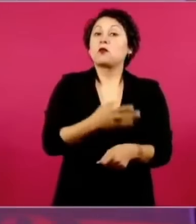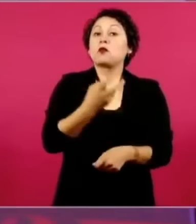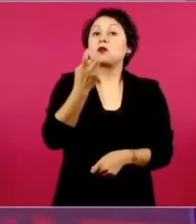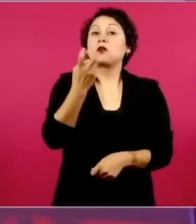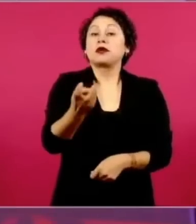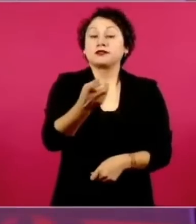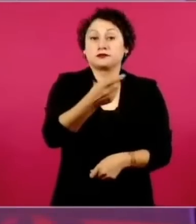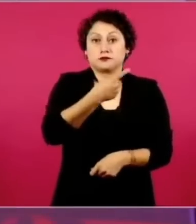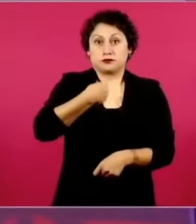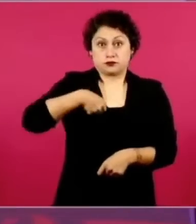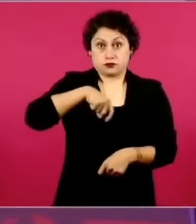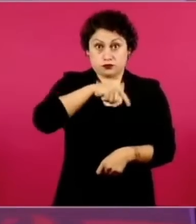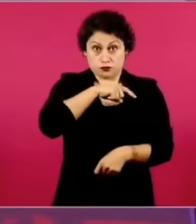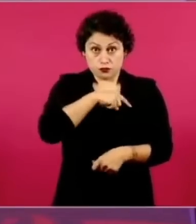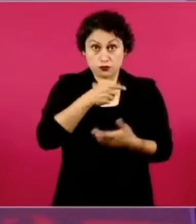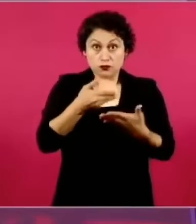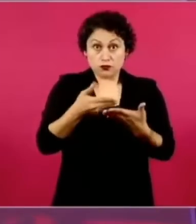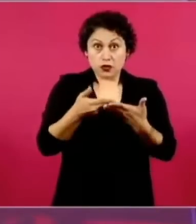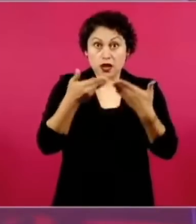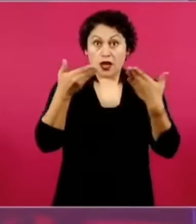primera vez